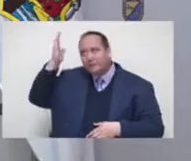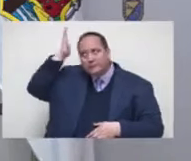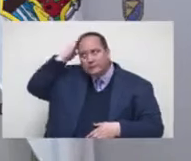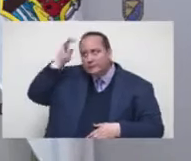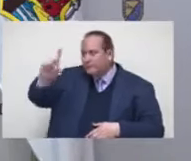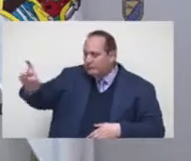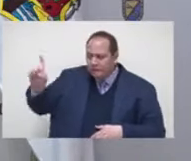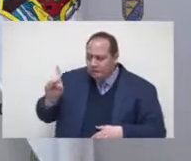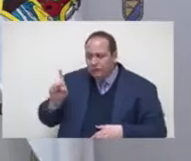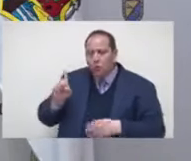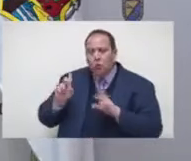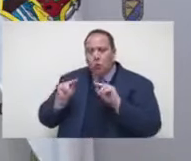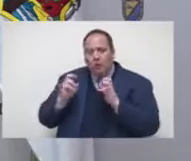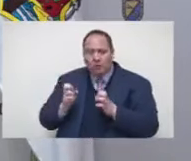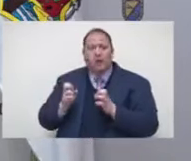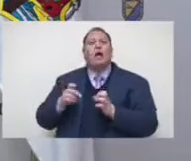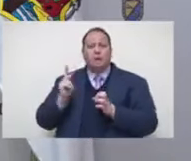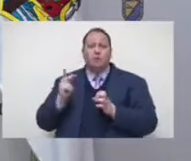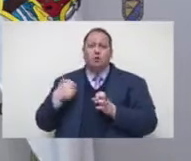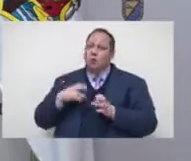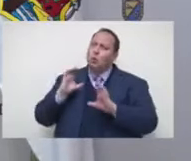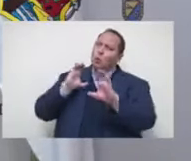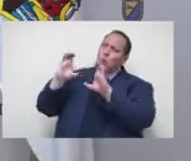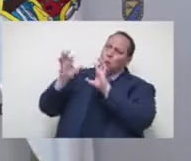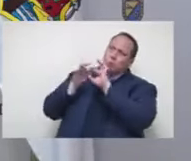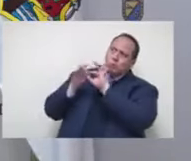este momento, sin embargo hemos estado en coordinación con ellos.